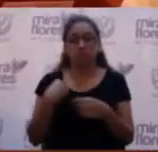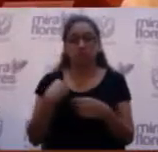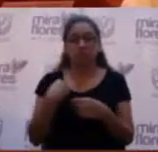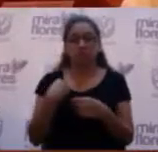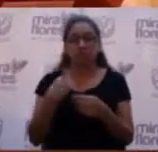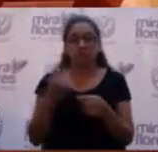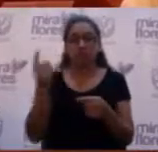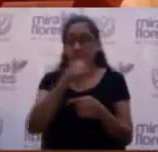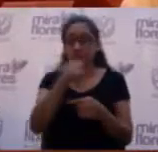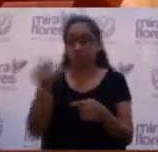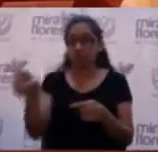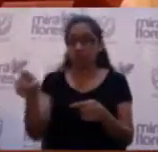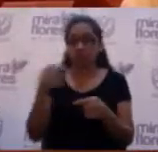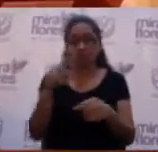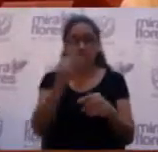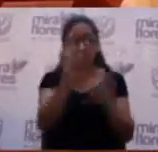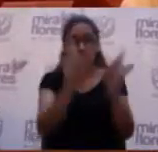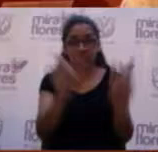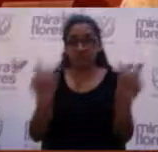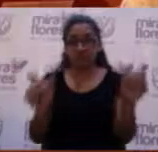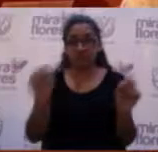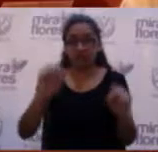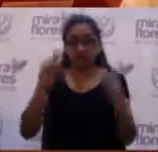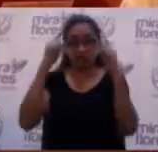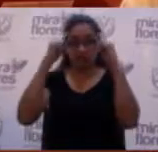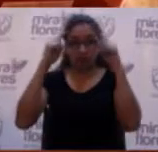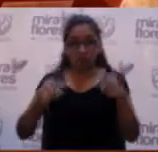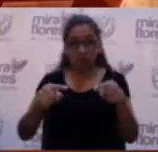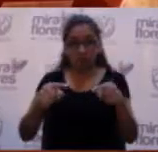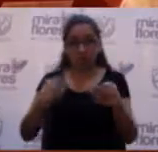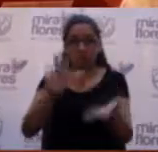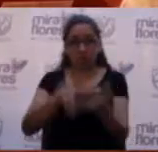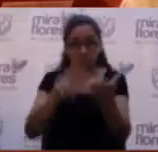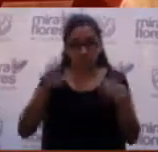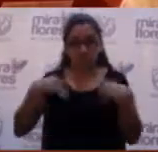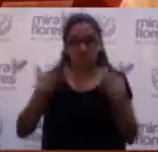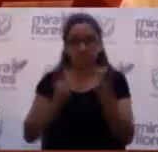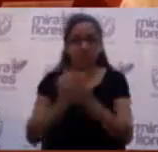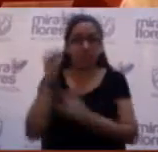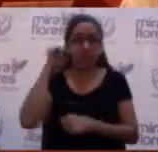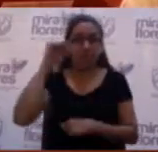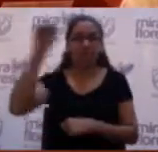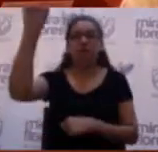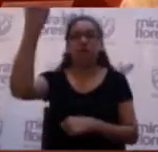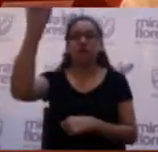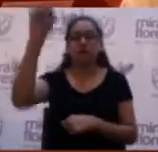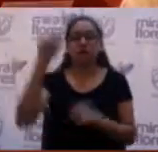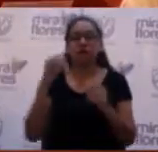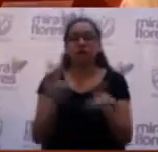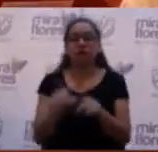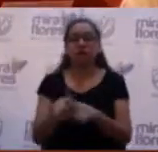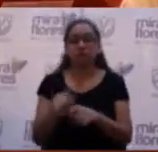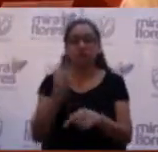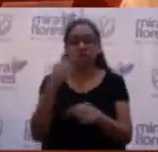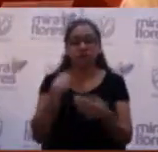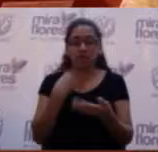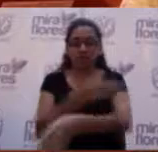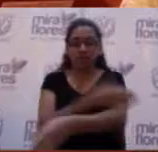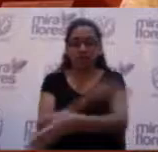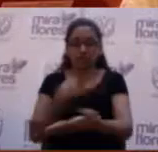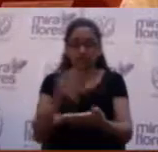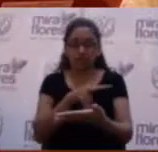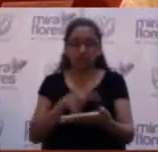tuvieron la gentileza, ustedes, miembros del Consejo, de darme la autorización para viajar. Y tiene que ver con algo que ha sido leído hace un momento, que